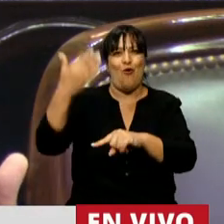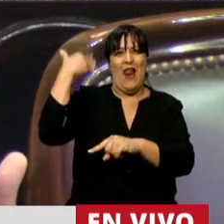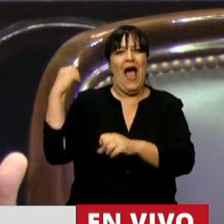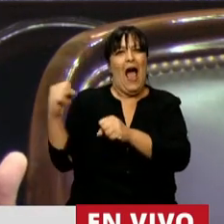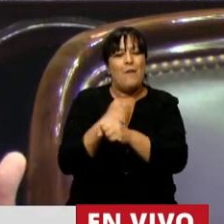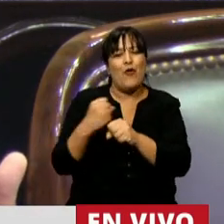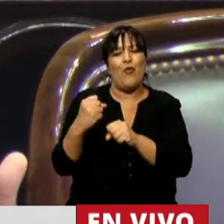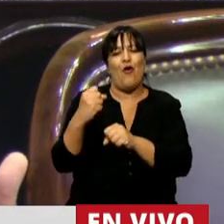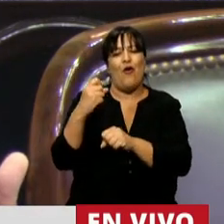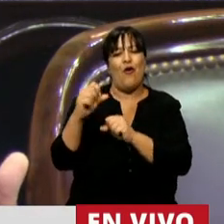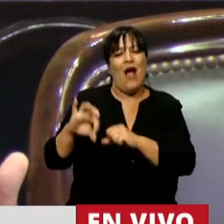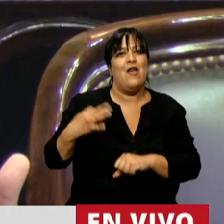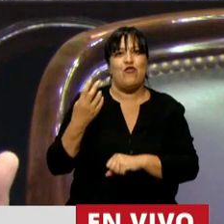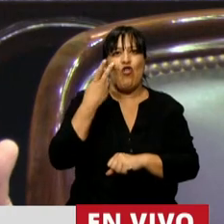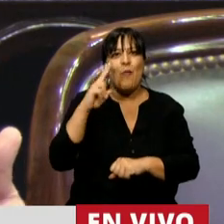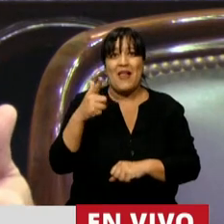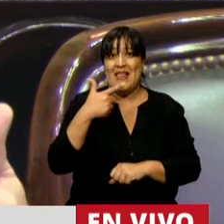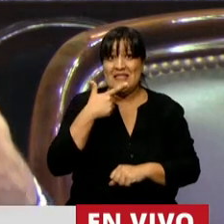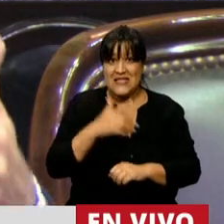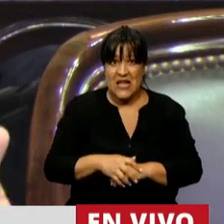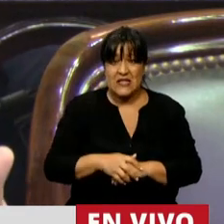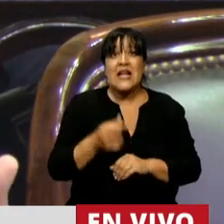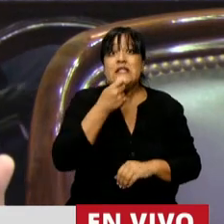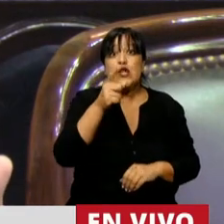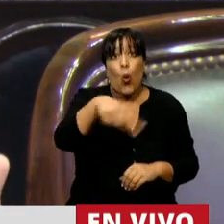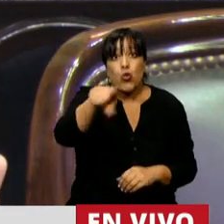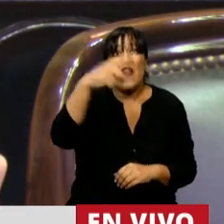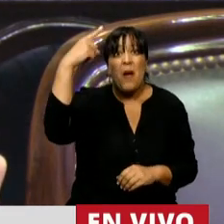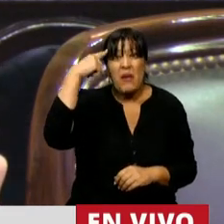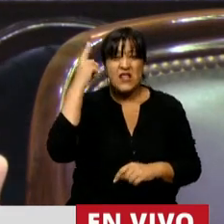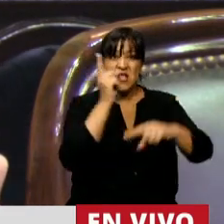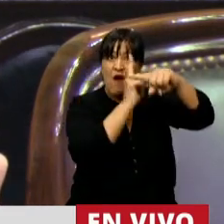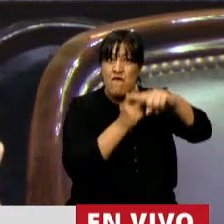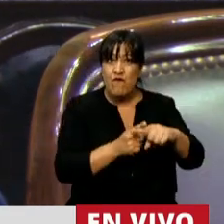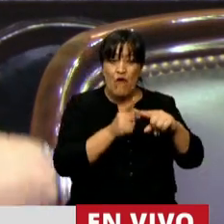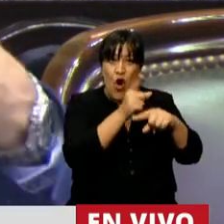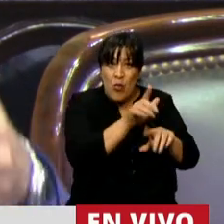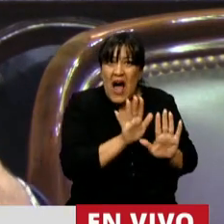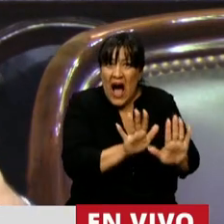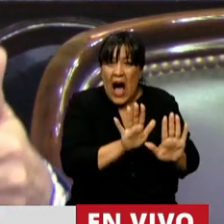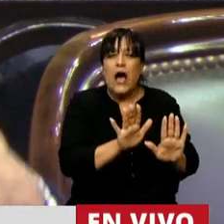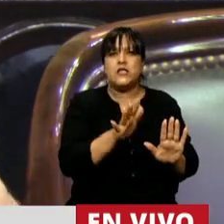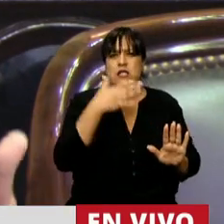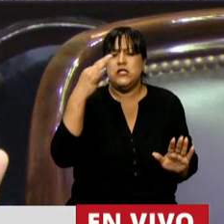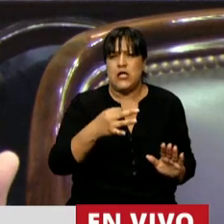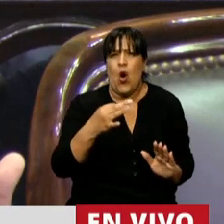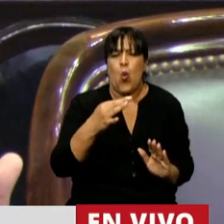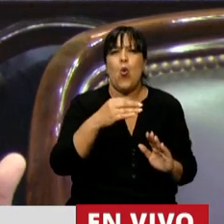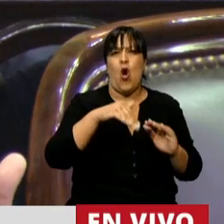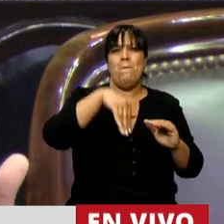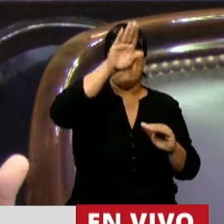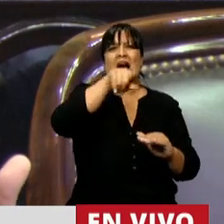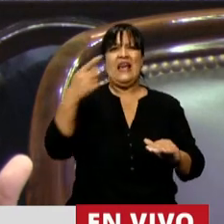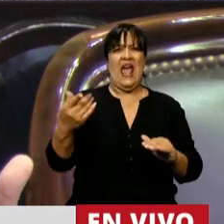año 2017. Si ustedes están convencidos, están que esta fórmula va a estar por encima de lo que fijaba la fórmula que